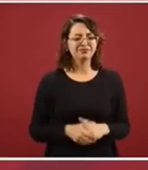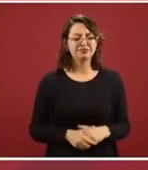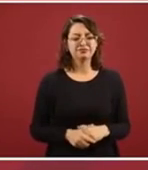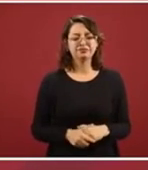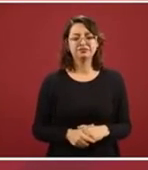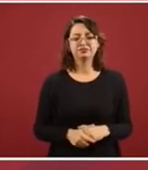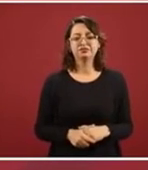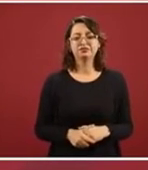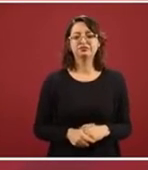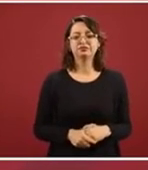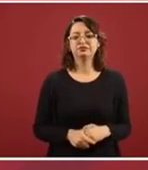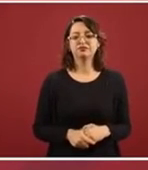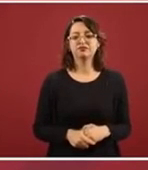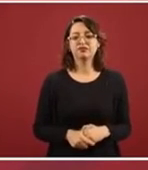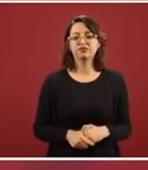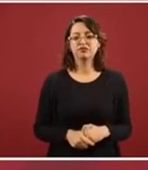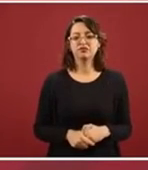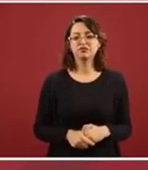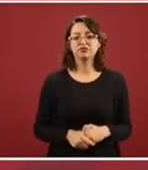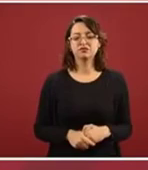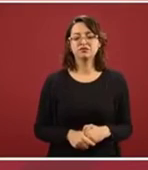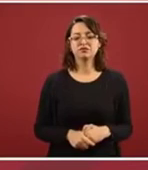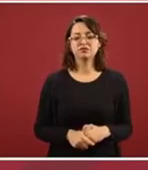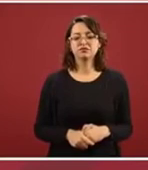Y estaban saqueando